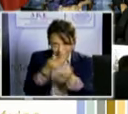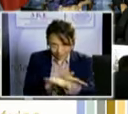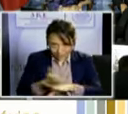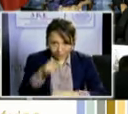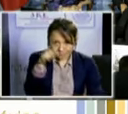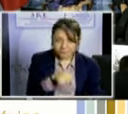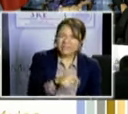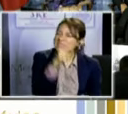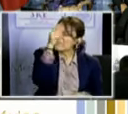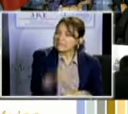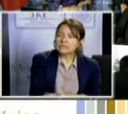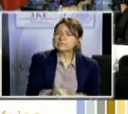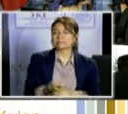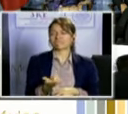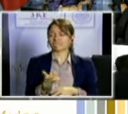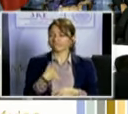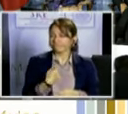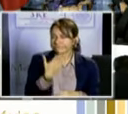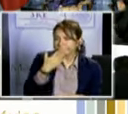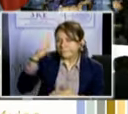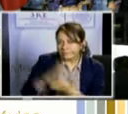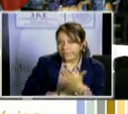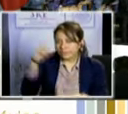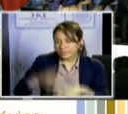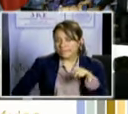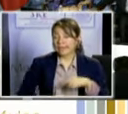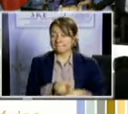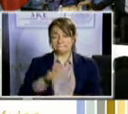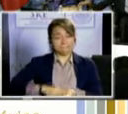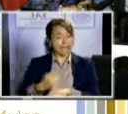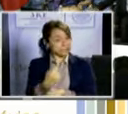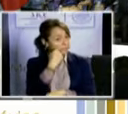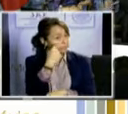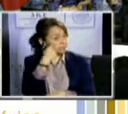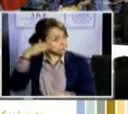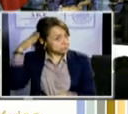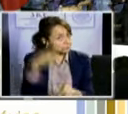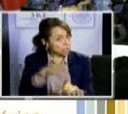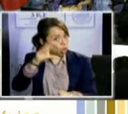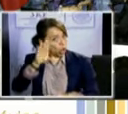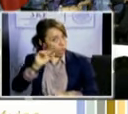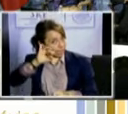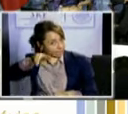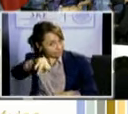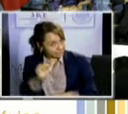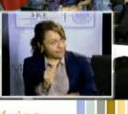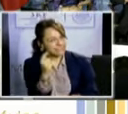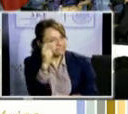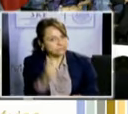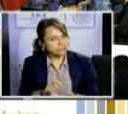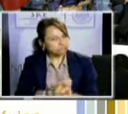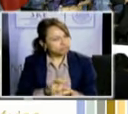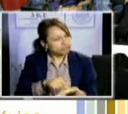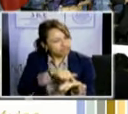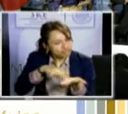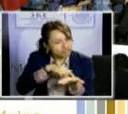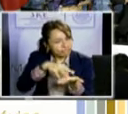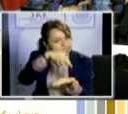conocen el tema del consumo de drogas, particularmente la cocaína, te lo dicen. Tú podrás subir, que le pregunten a las personas